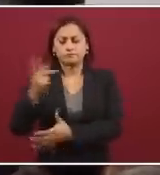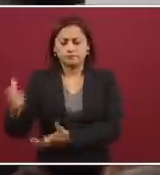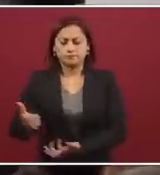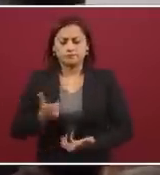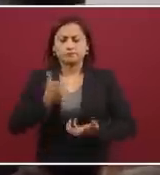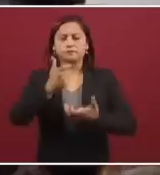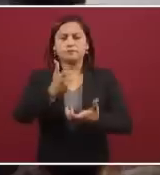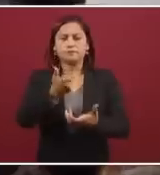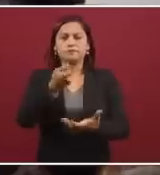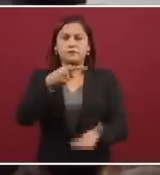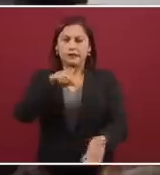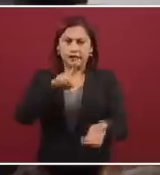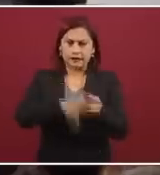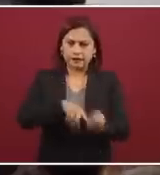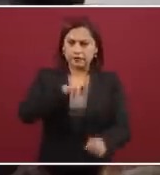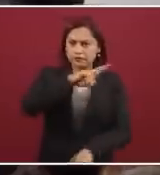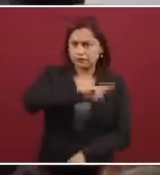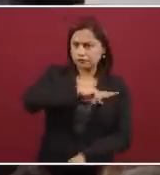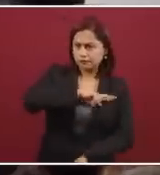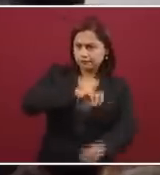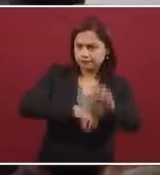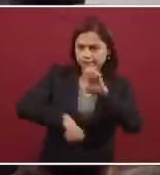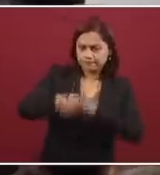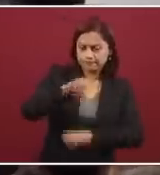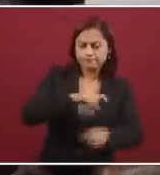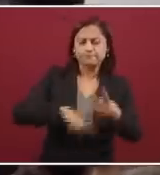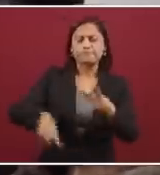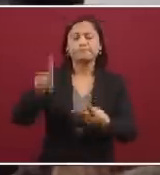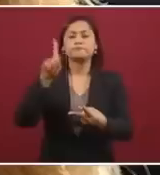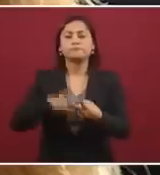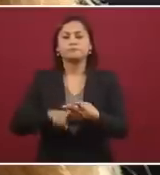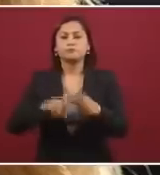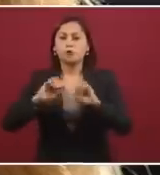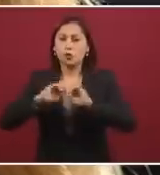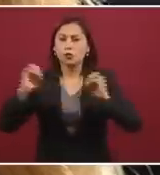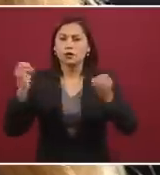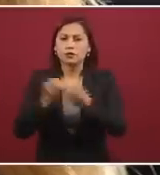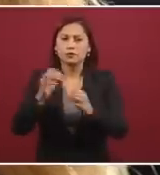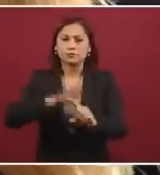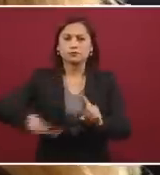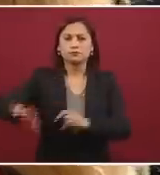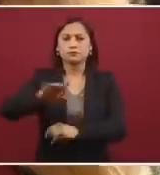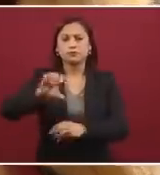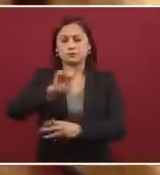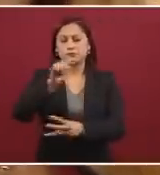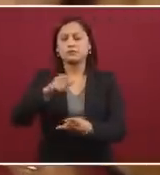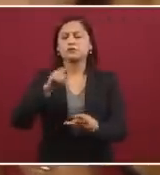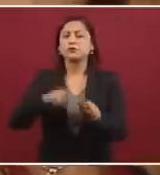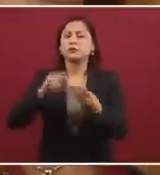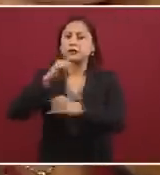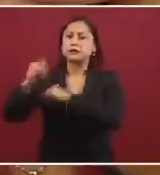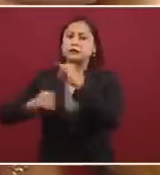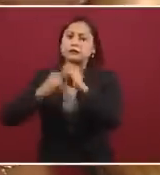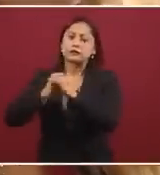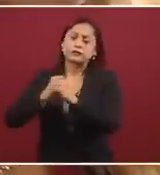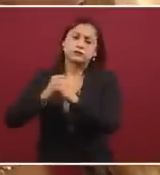sociedad civil mexicana empresas transnacionales y personas físicas extranjeras aportaron hace casi dos años